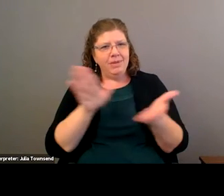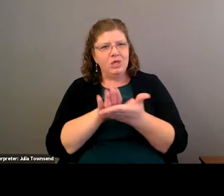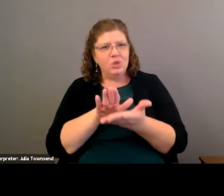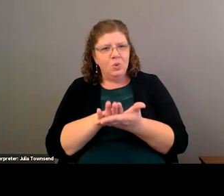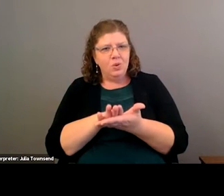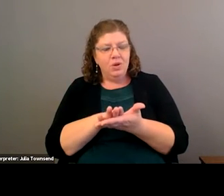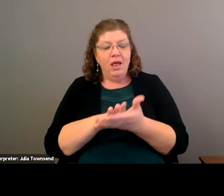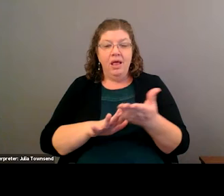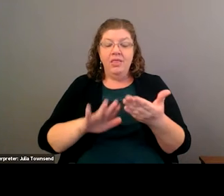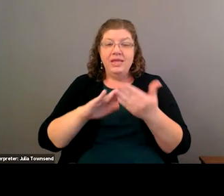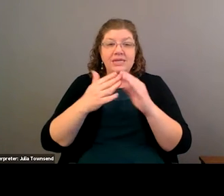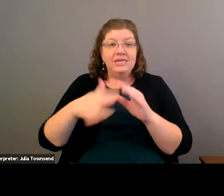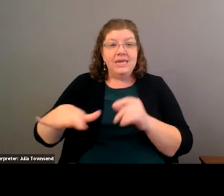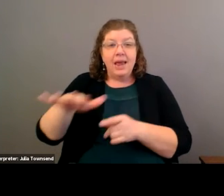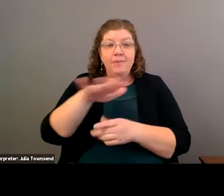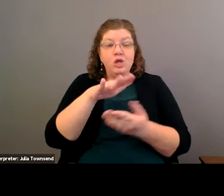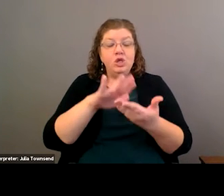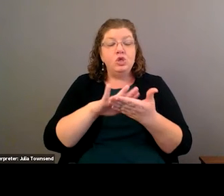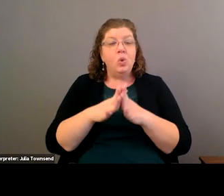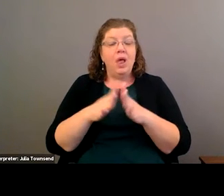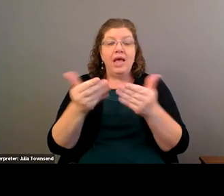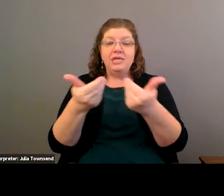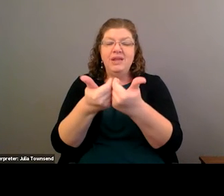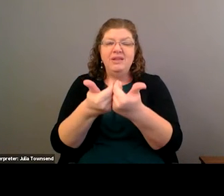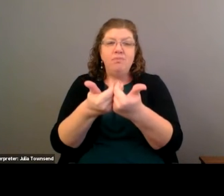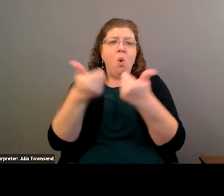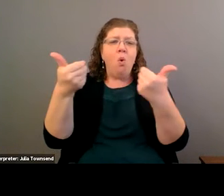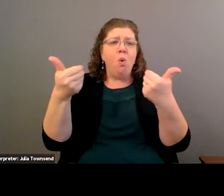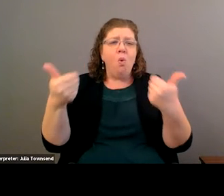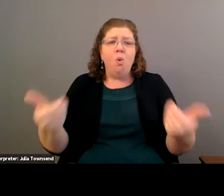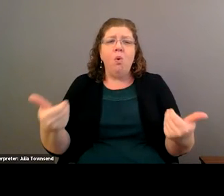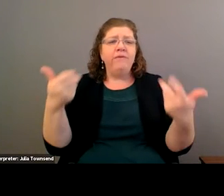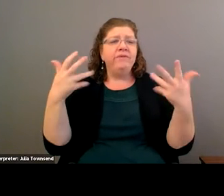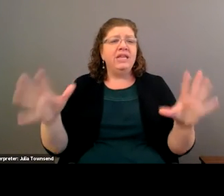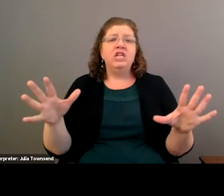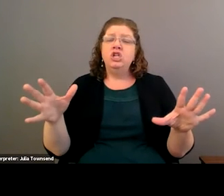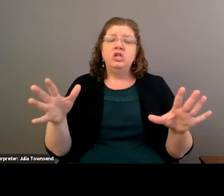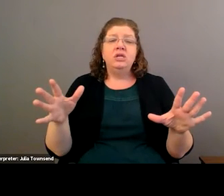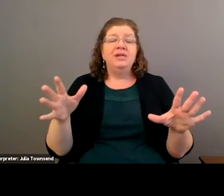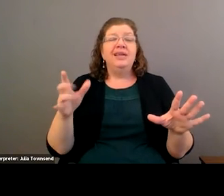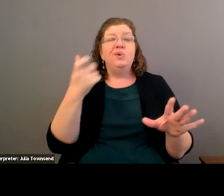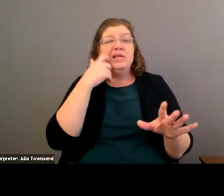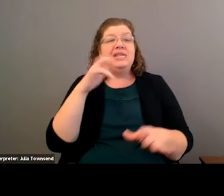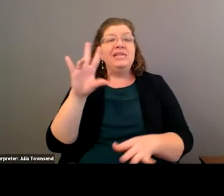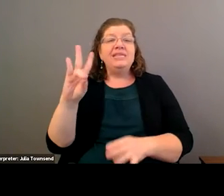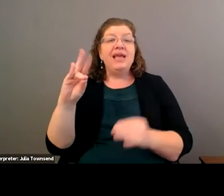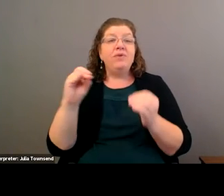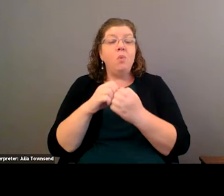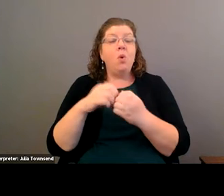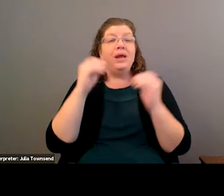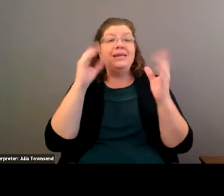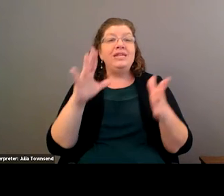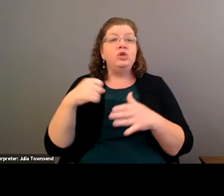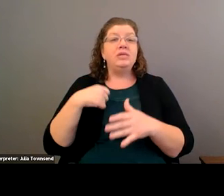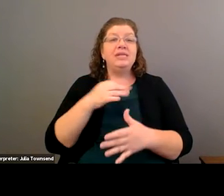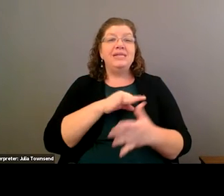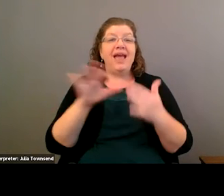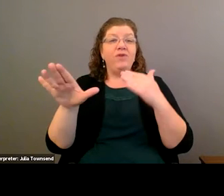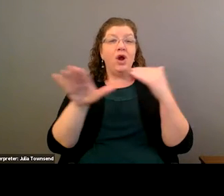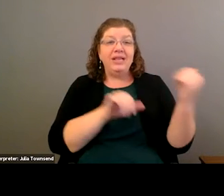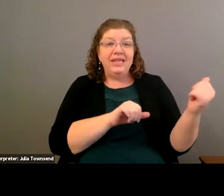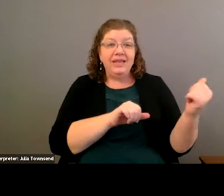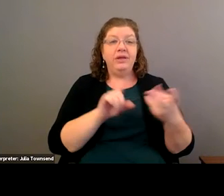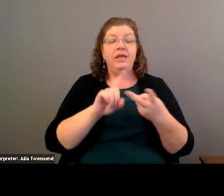está sucediendo en esta escuela. Es una escuela del vecindario y se está destruyendo. Hay maestros que se